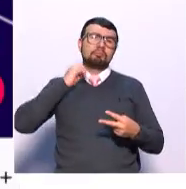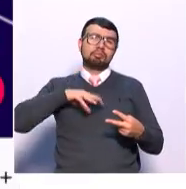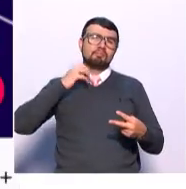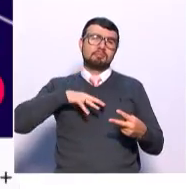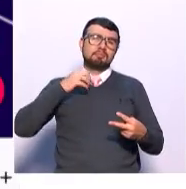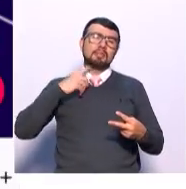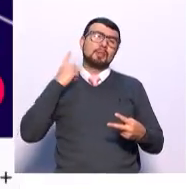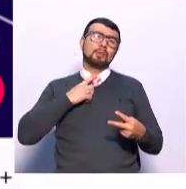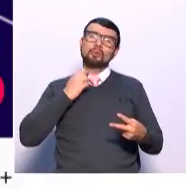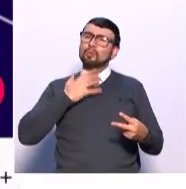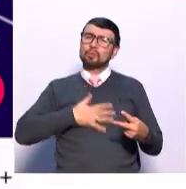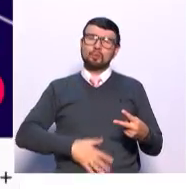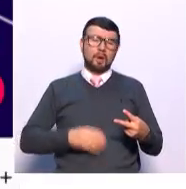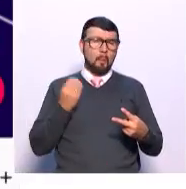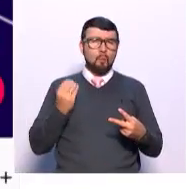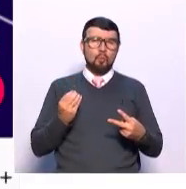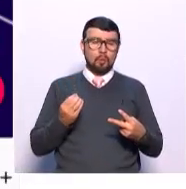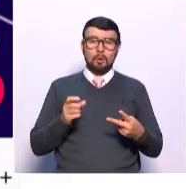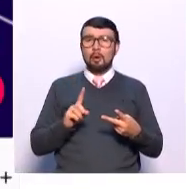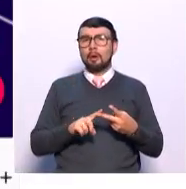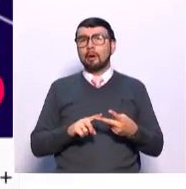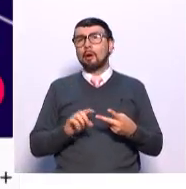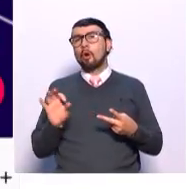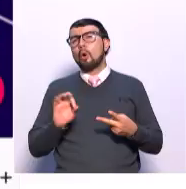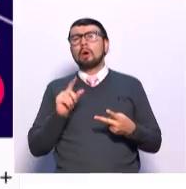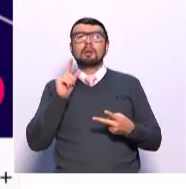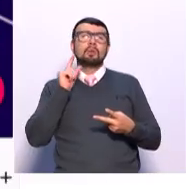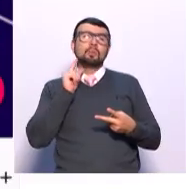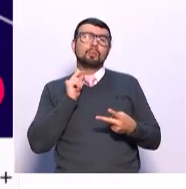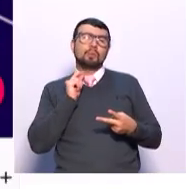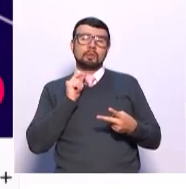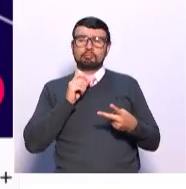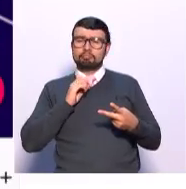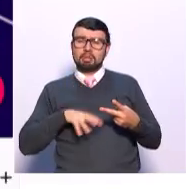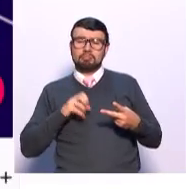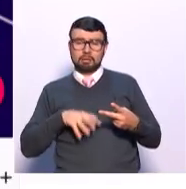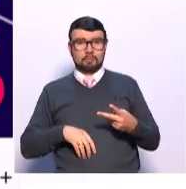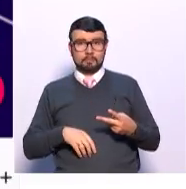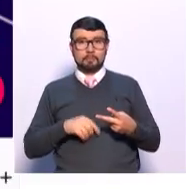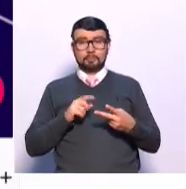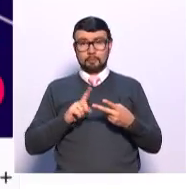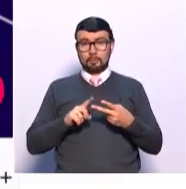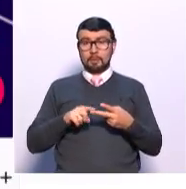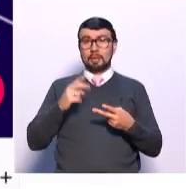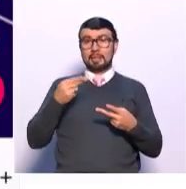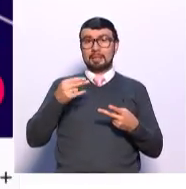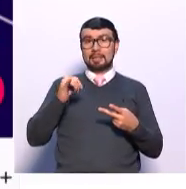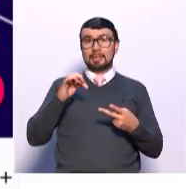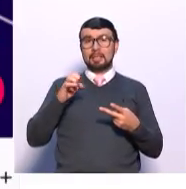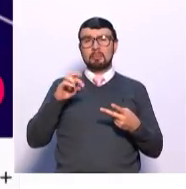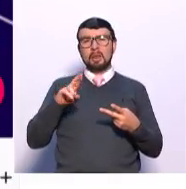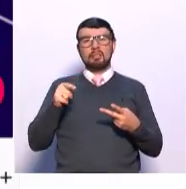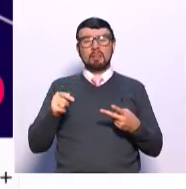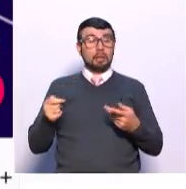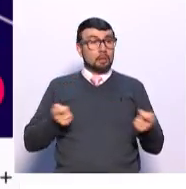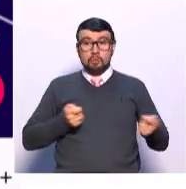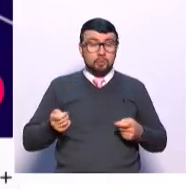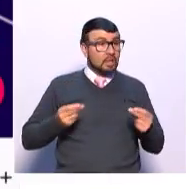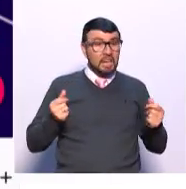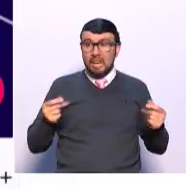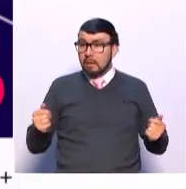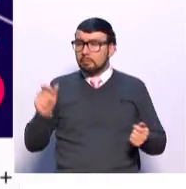hipotiroidismo o que le dé hipertiroidismo entonces el hiper es el que es acelerado tiende a ser